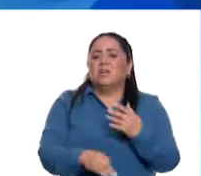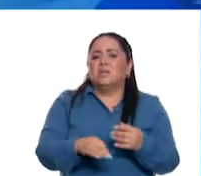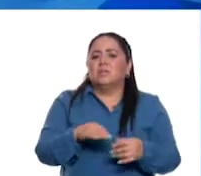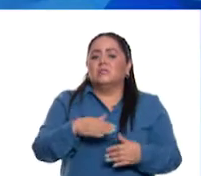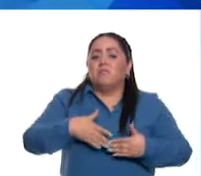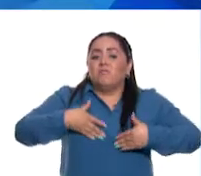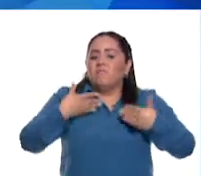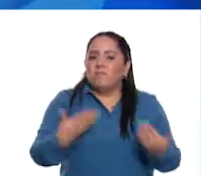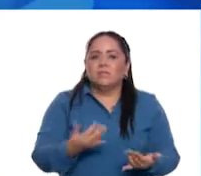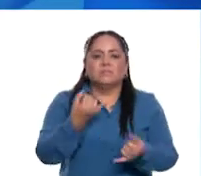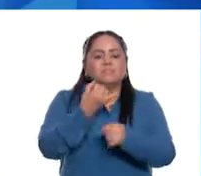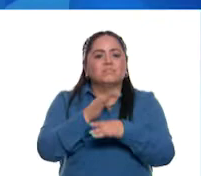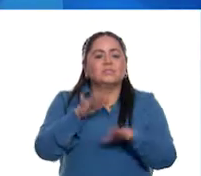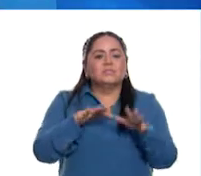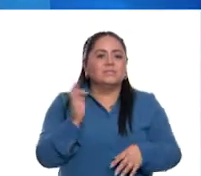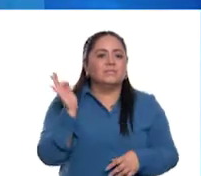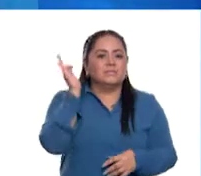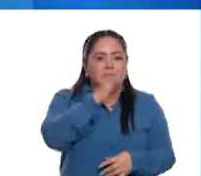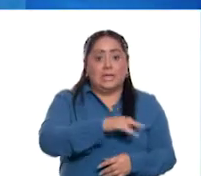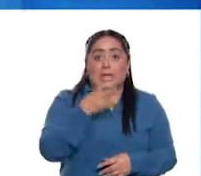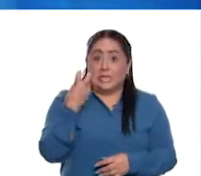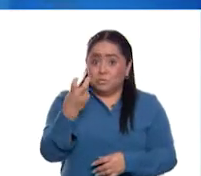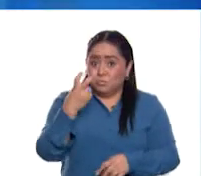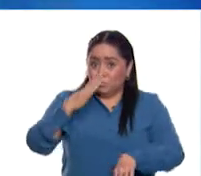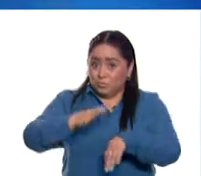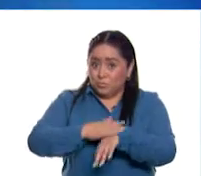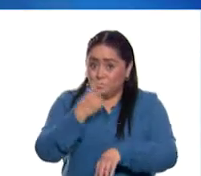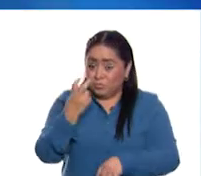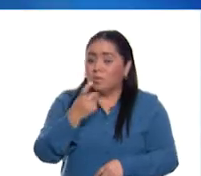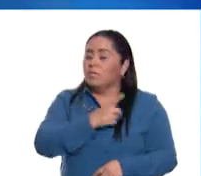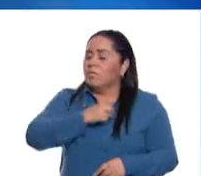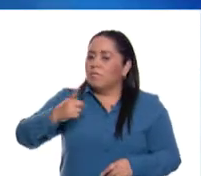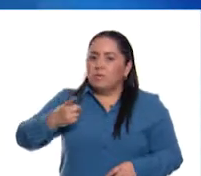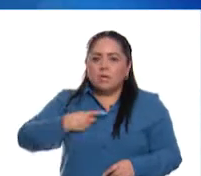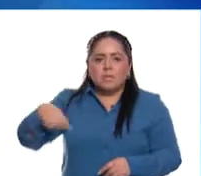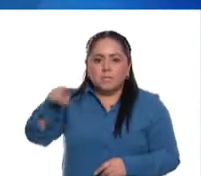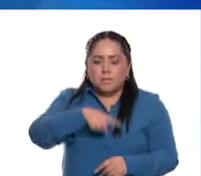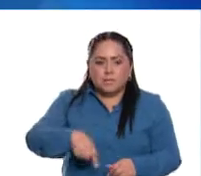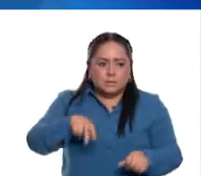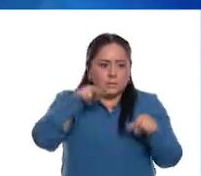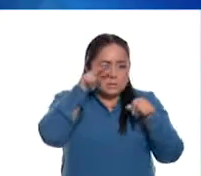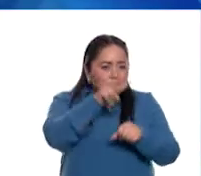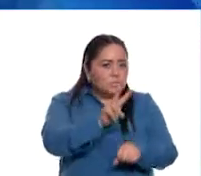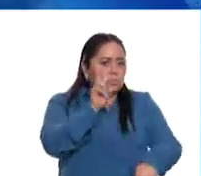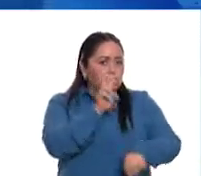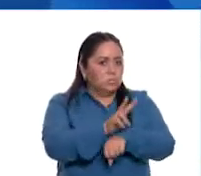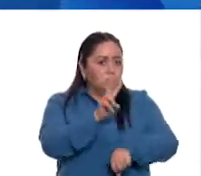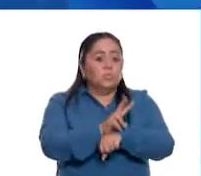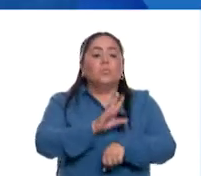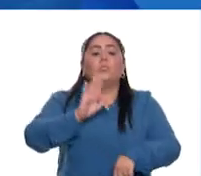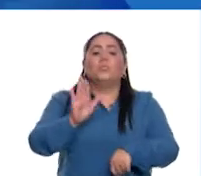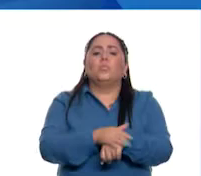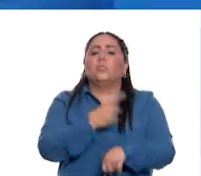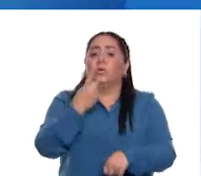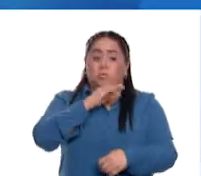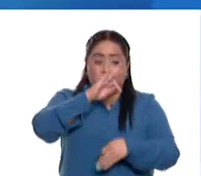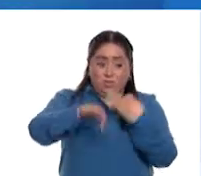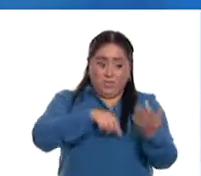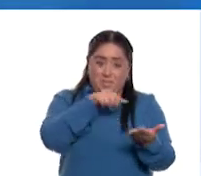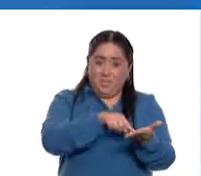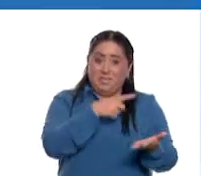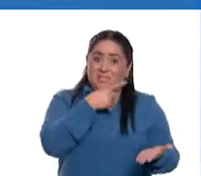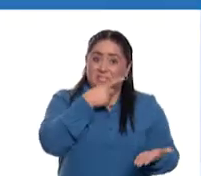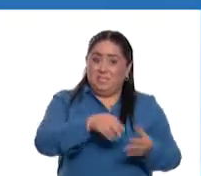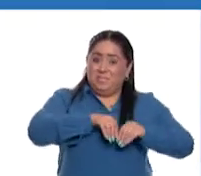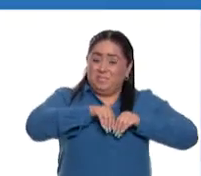fuentes confiables de información. Es por eso que debemos estar muy alerta, ya que no todo lo que se